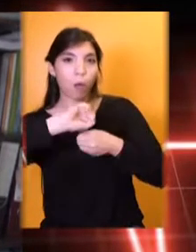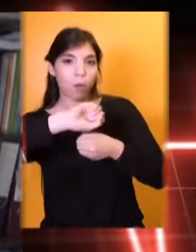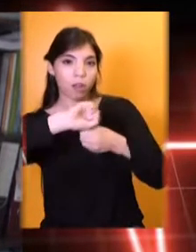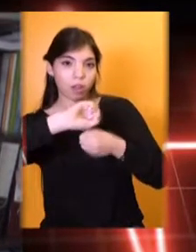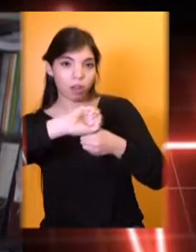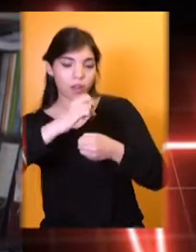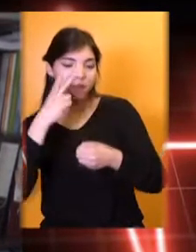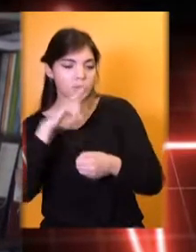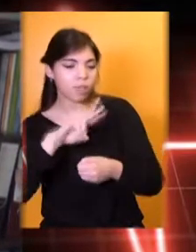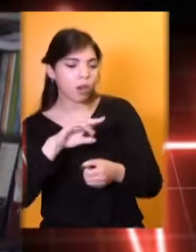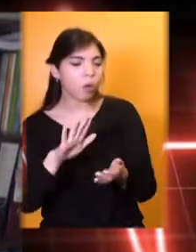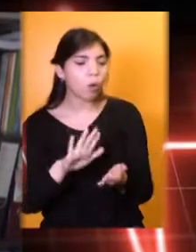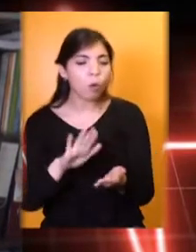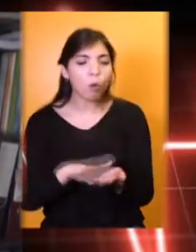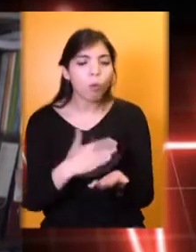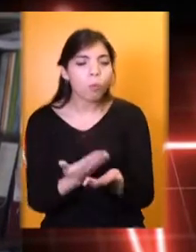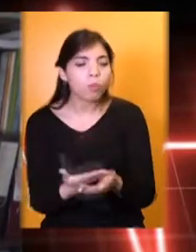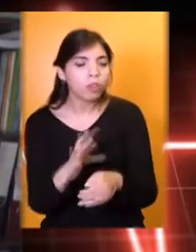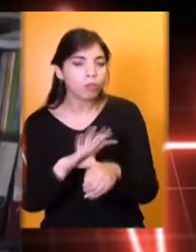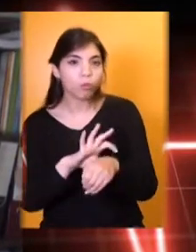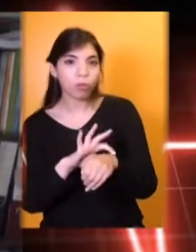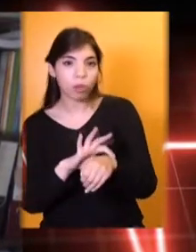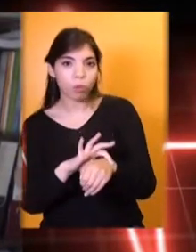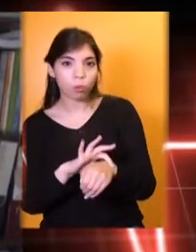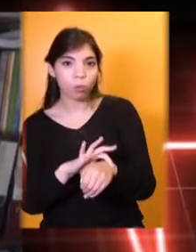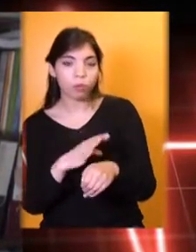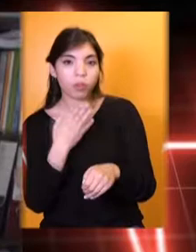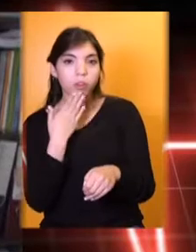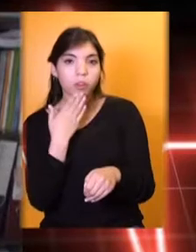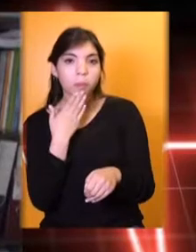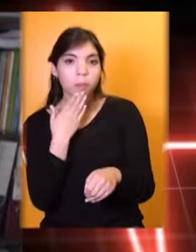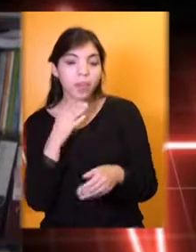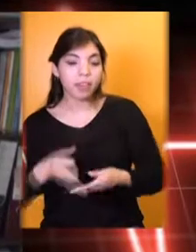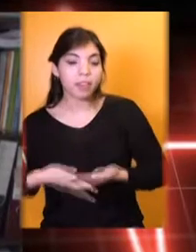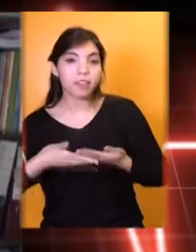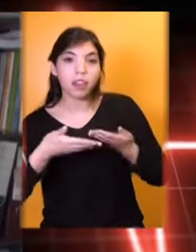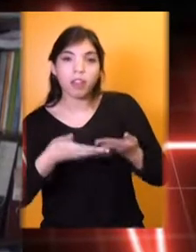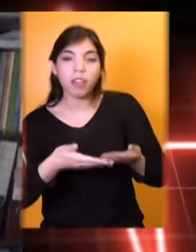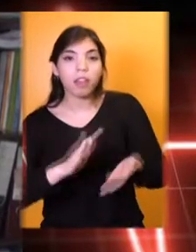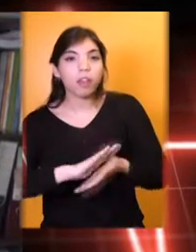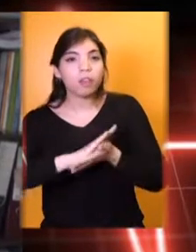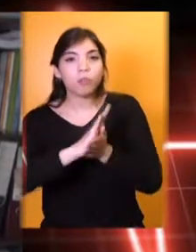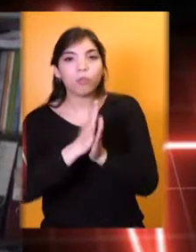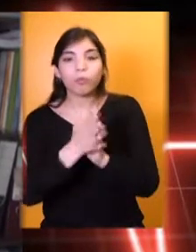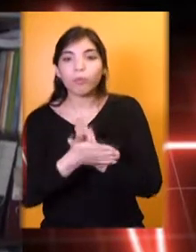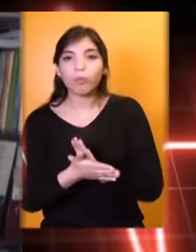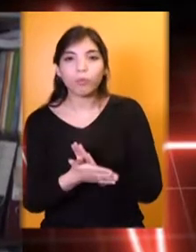poder verificar su estado de salud y que se le estén otorgando, digamos, toda